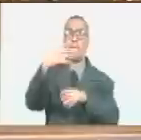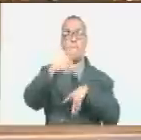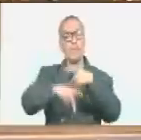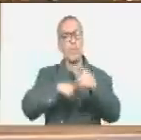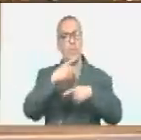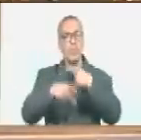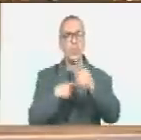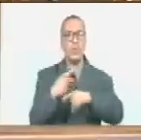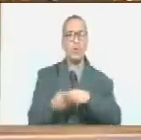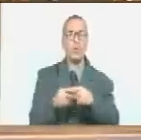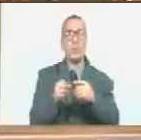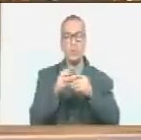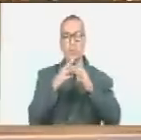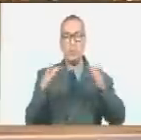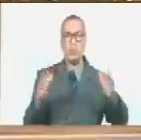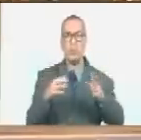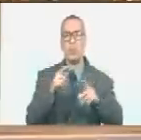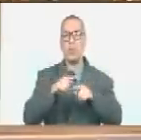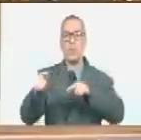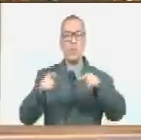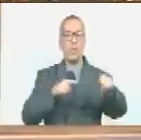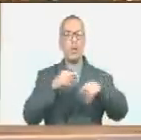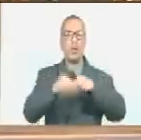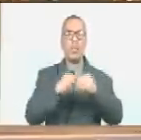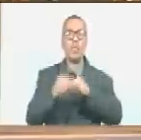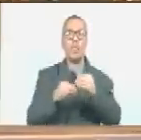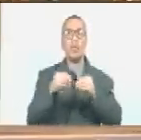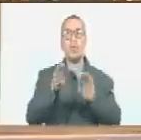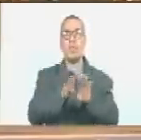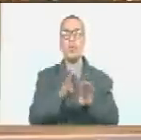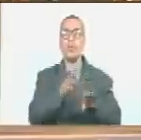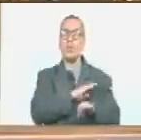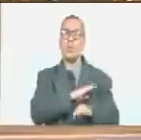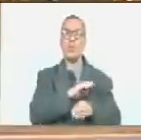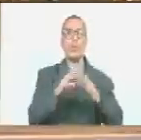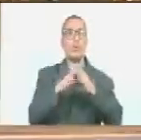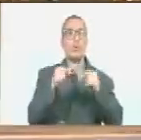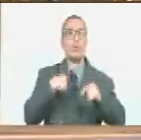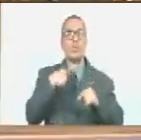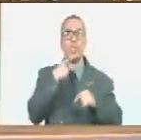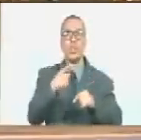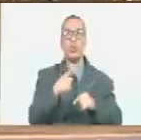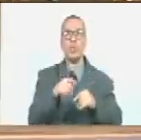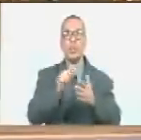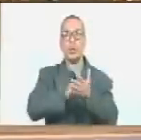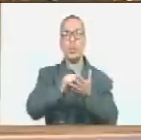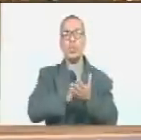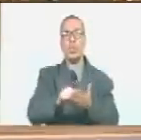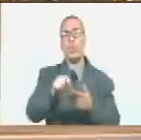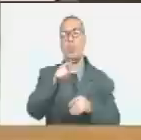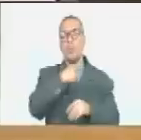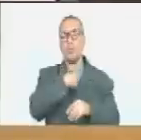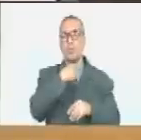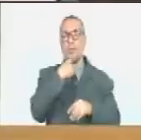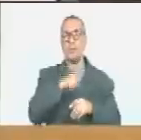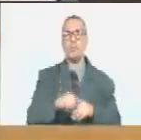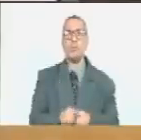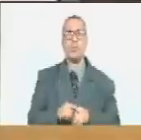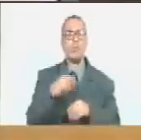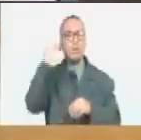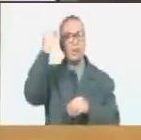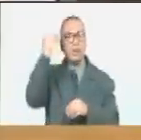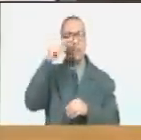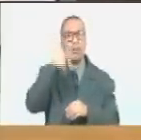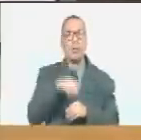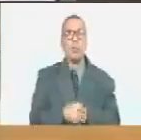productos, rendimientos o permutas derivados de dichos activos. Es todo del articulado, ciudadano presidente. En